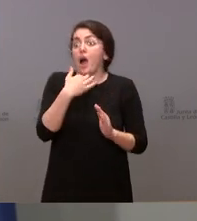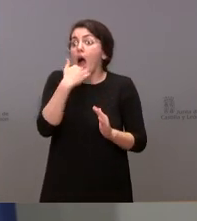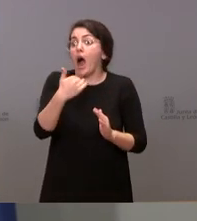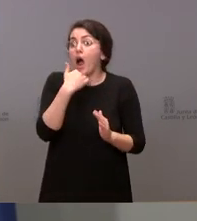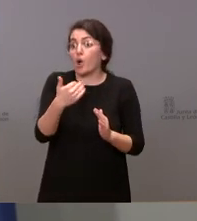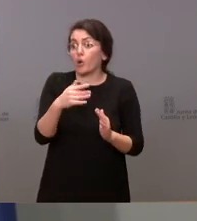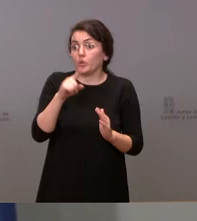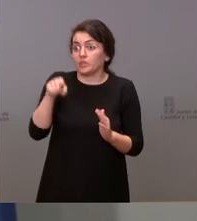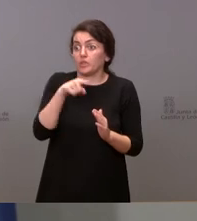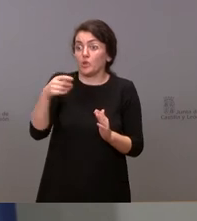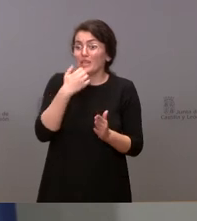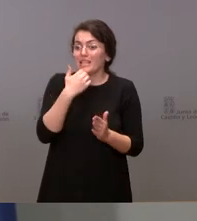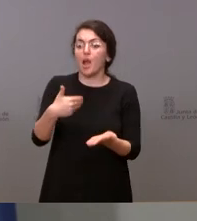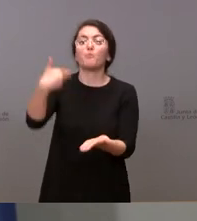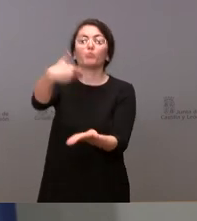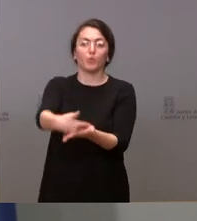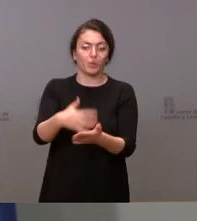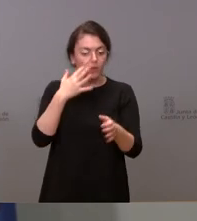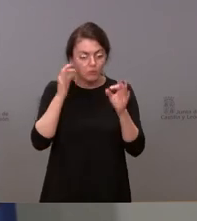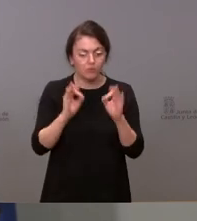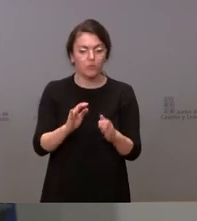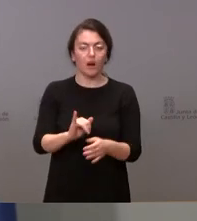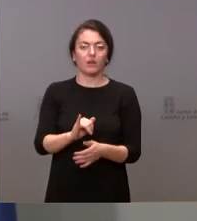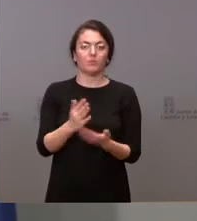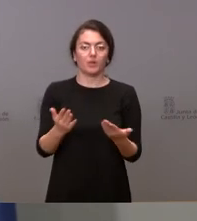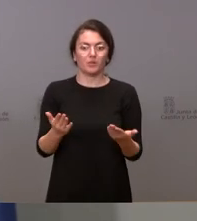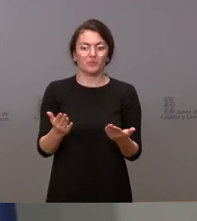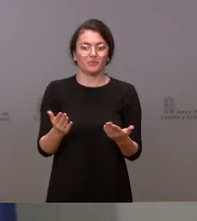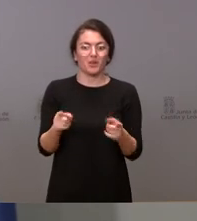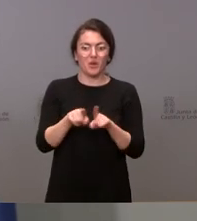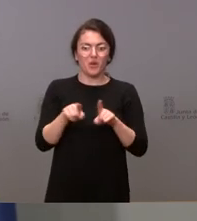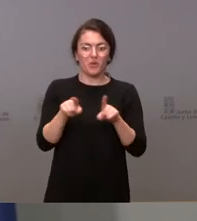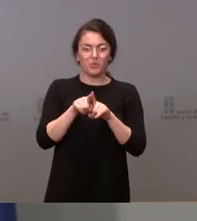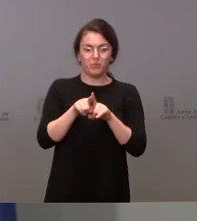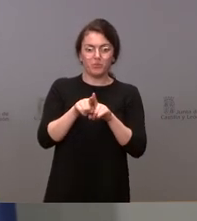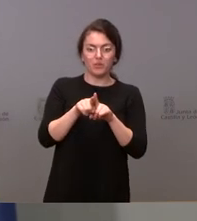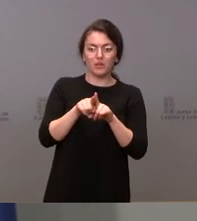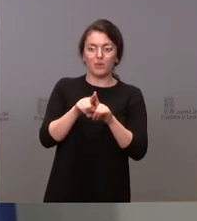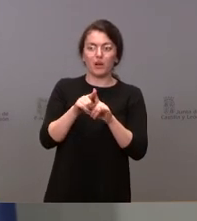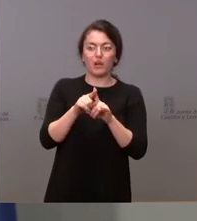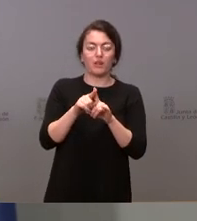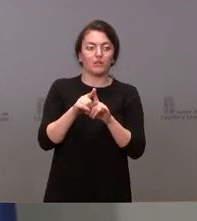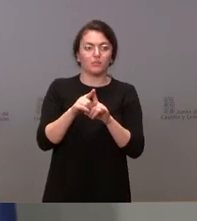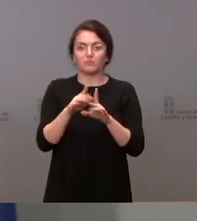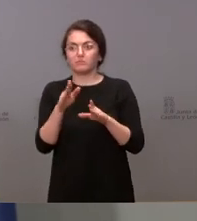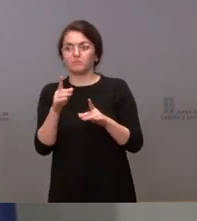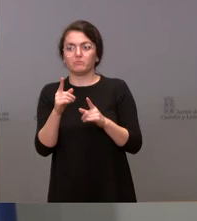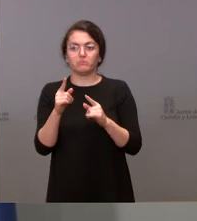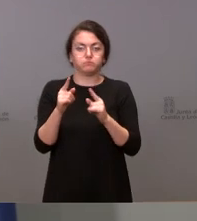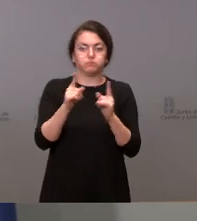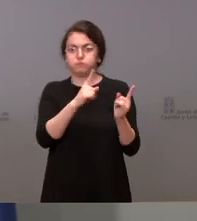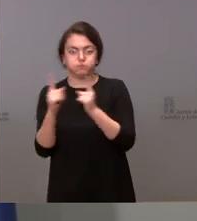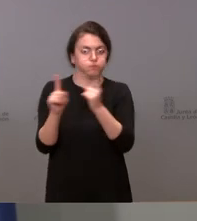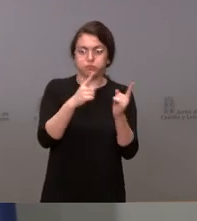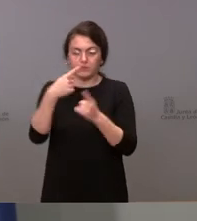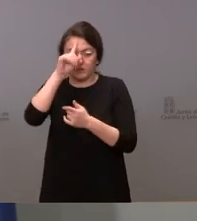se haga una propuesta concreta. Pero este eterno juego al despiste, de que yo hago las propuestas y luego las materializas tú, ¿no?